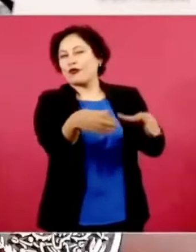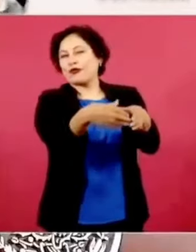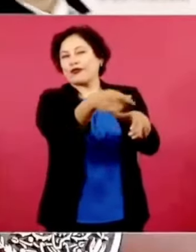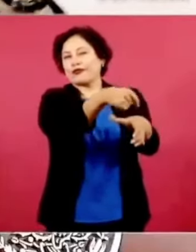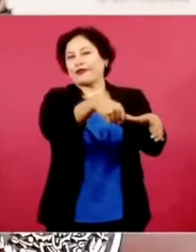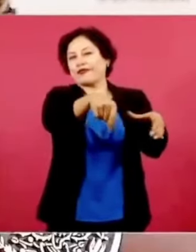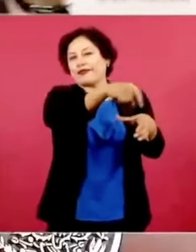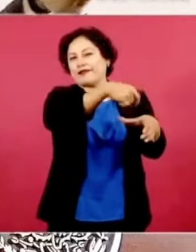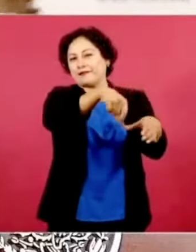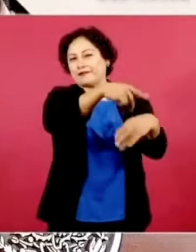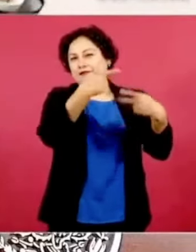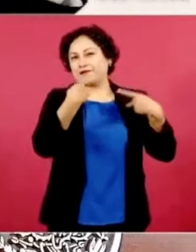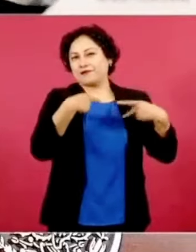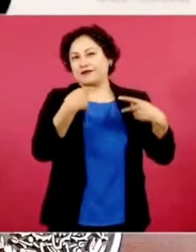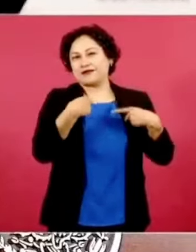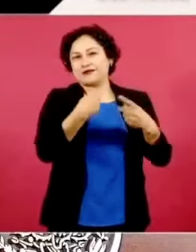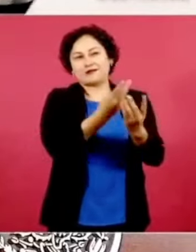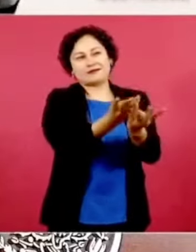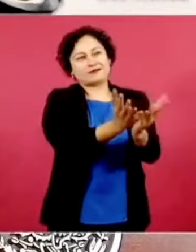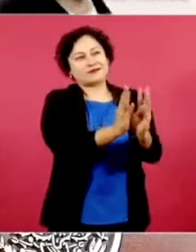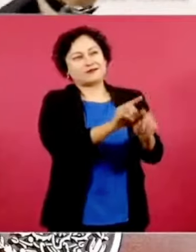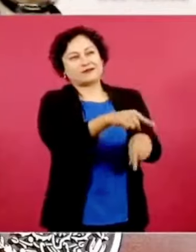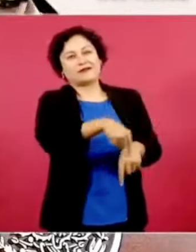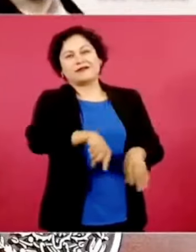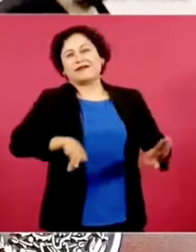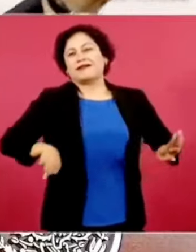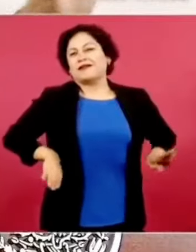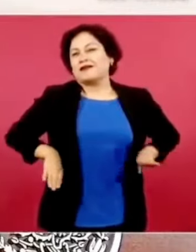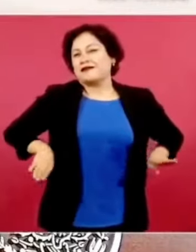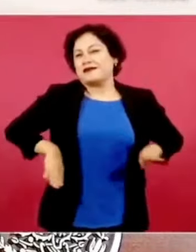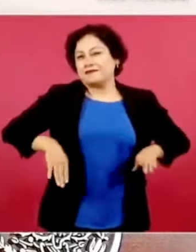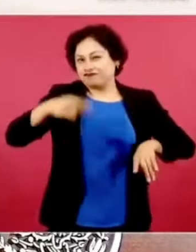periodismo del conservadurismo.